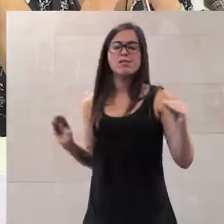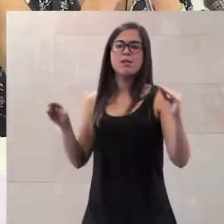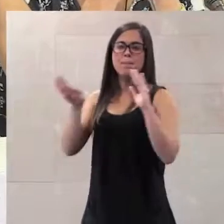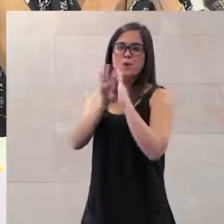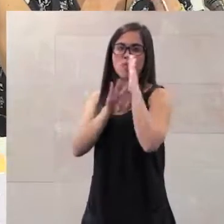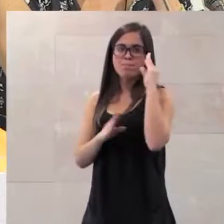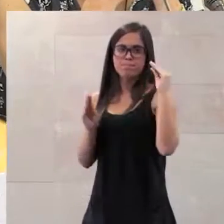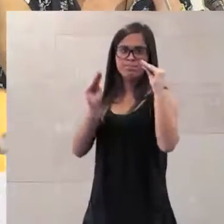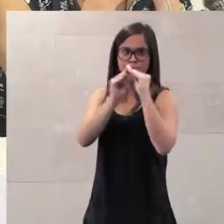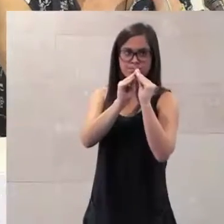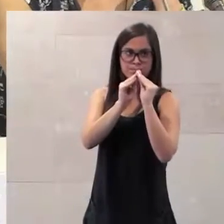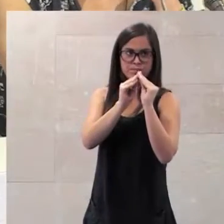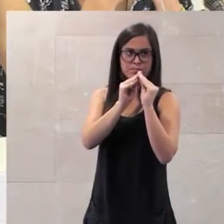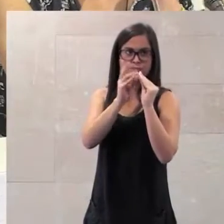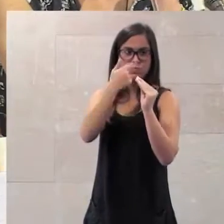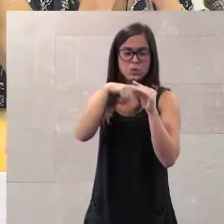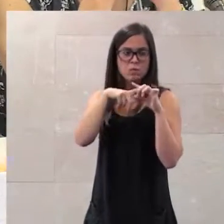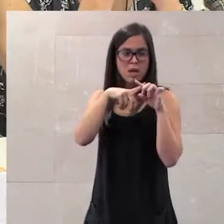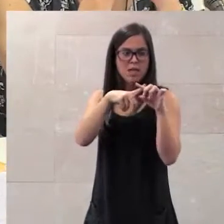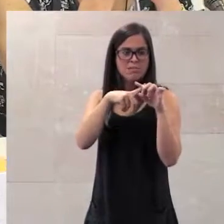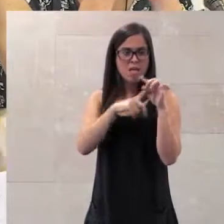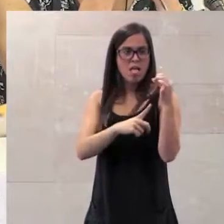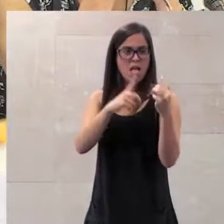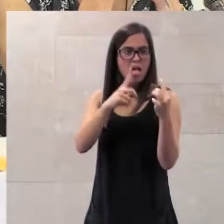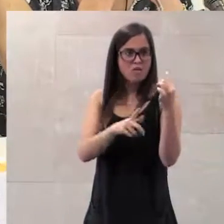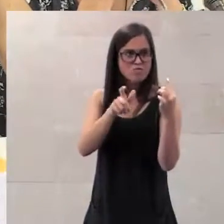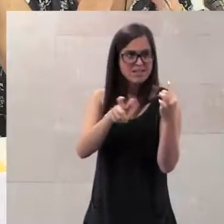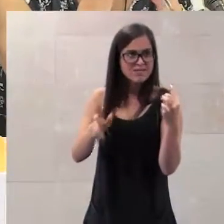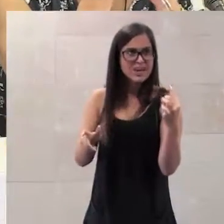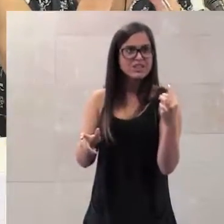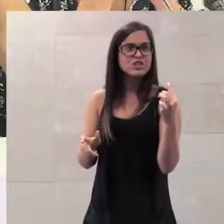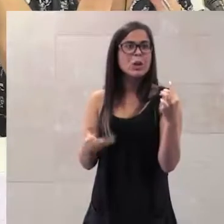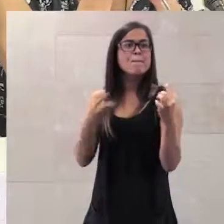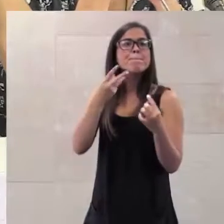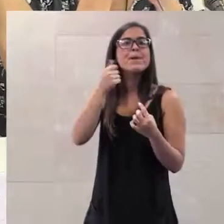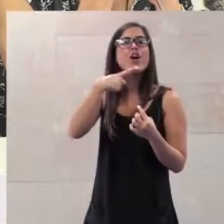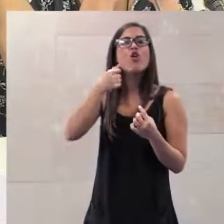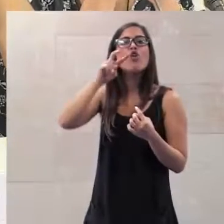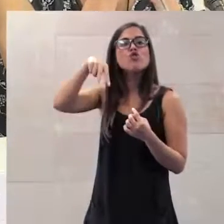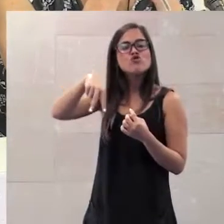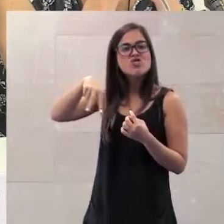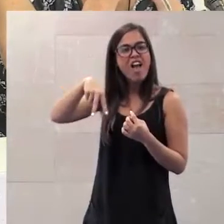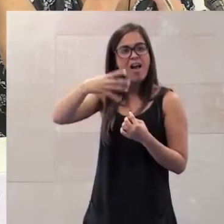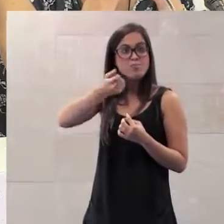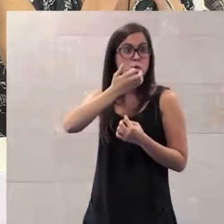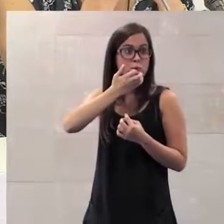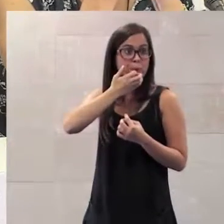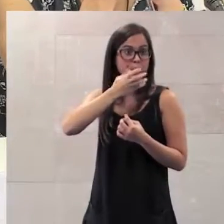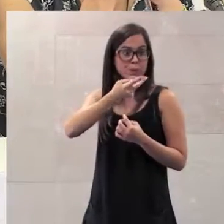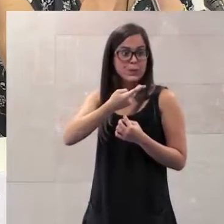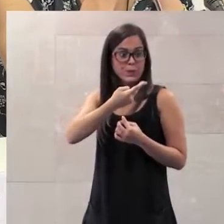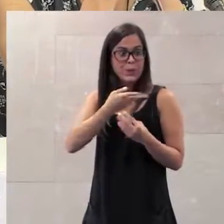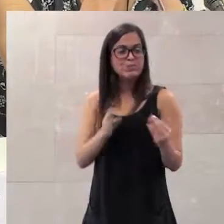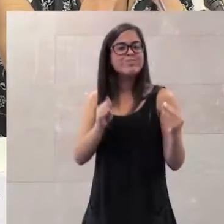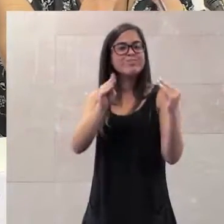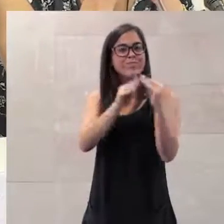¿no? Vamos a compartir, algunas personas, alguna de ellas está aquí, Begoña de Tallo, que es la que lidera el